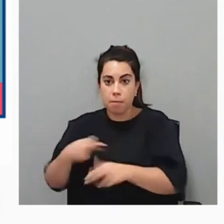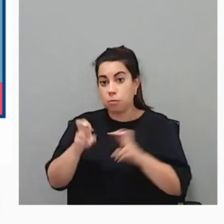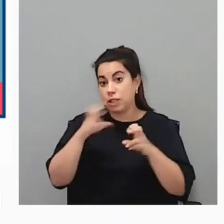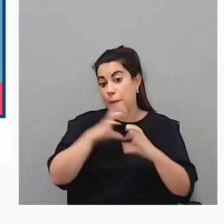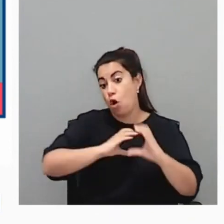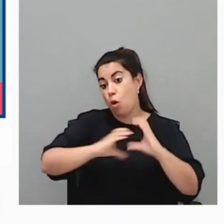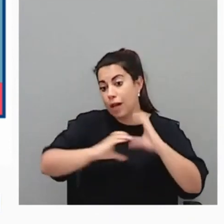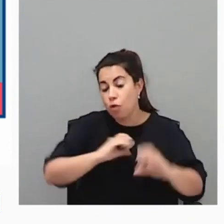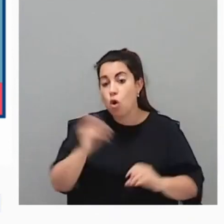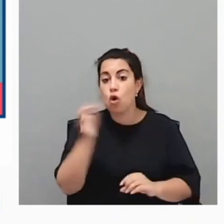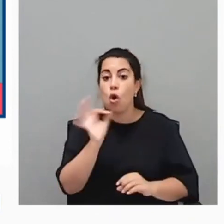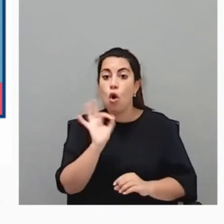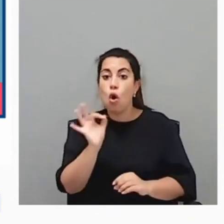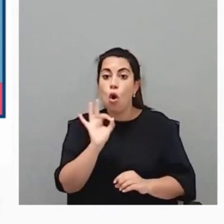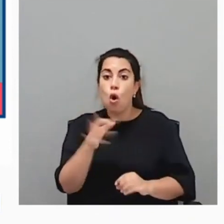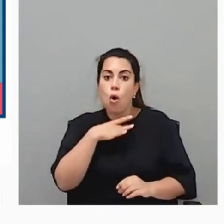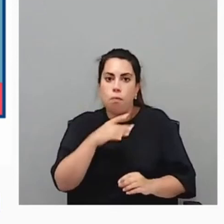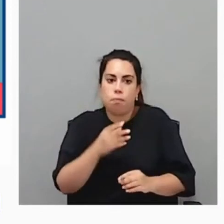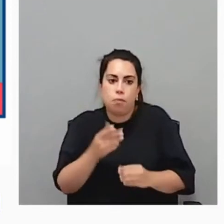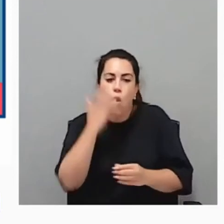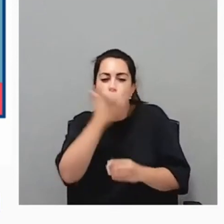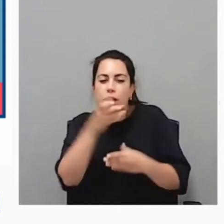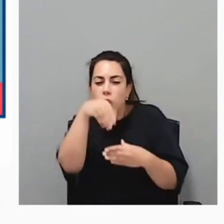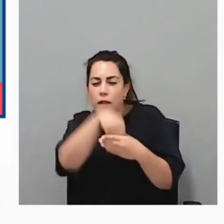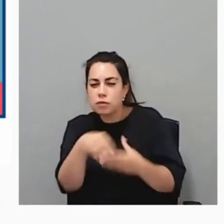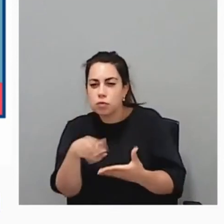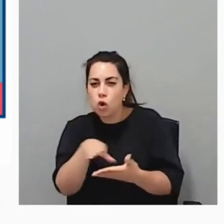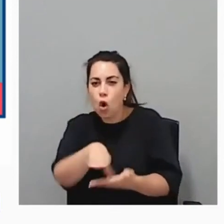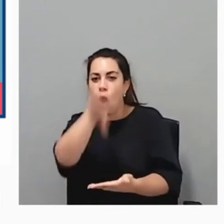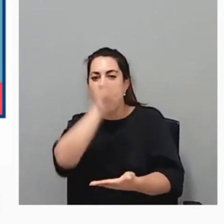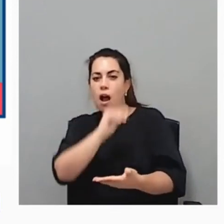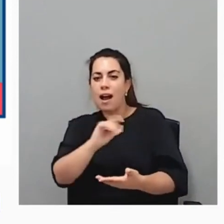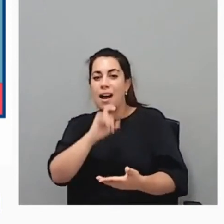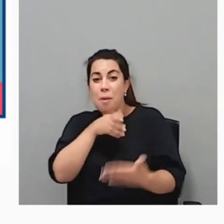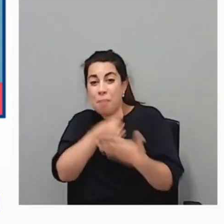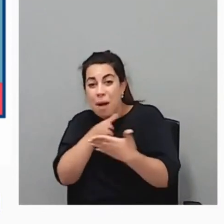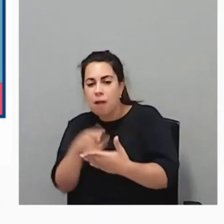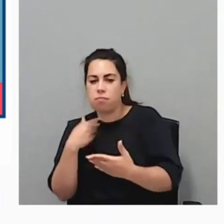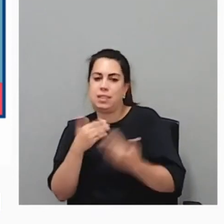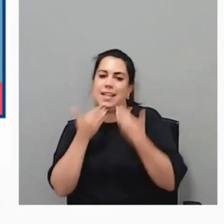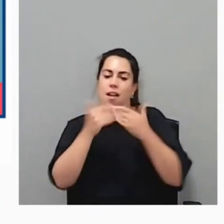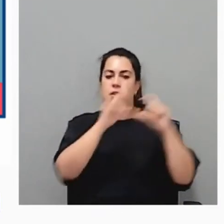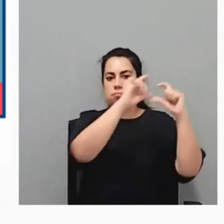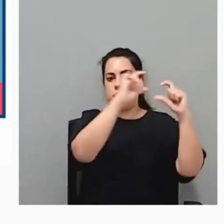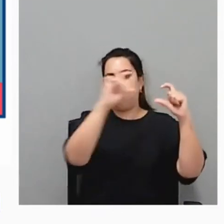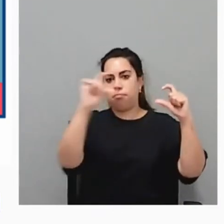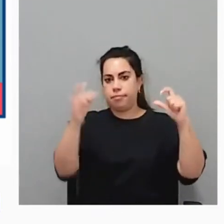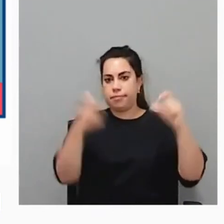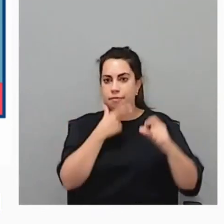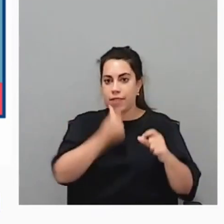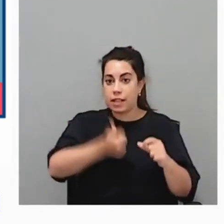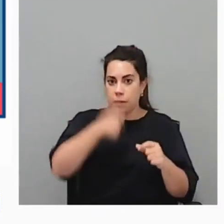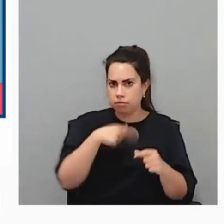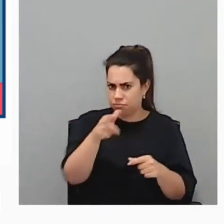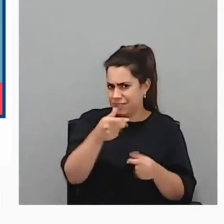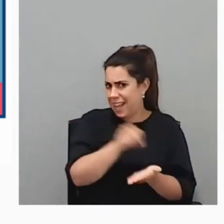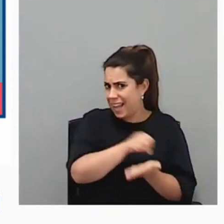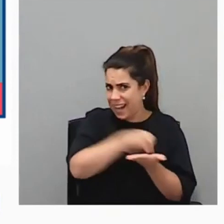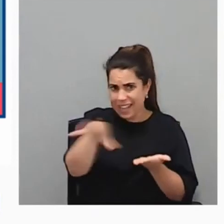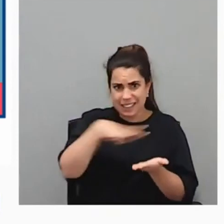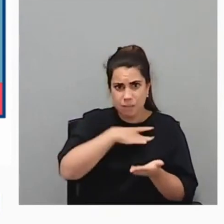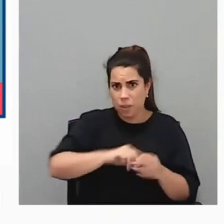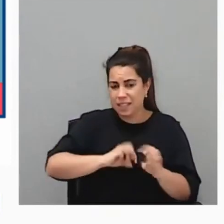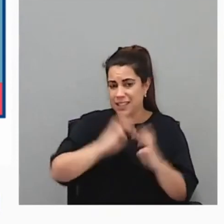o de comprensión del contenido de los cuentos. Están todos gratuitos, los podéis descargar desde Internet y, como